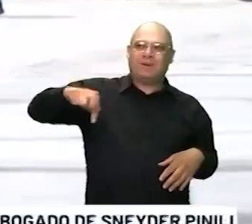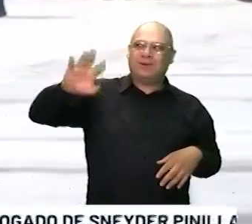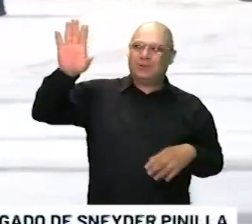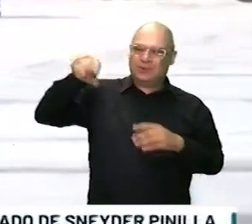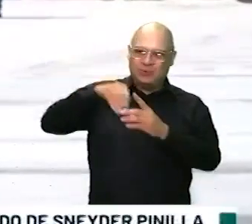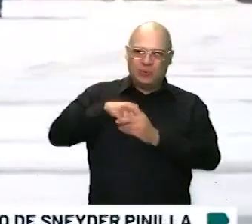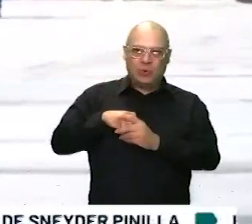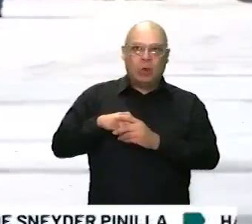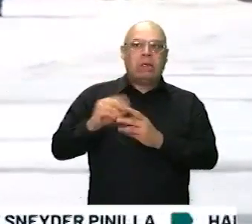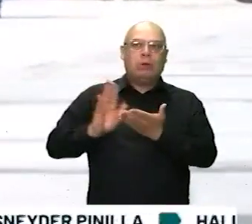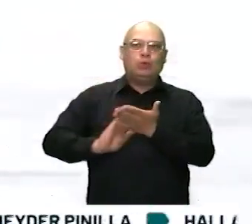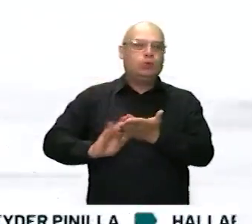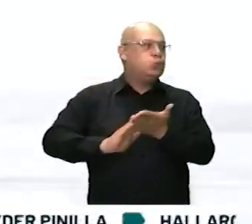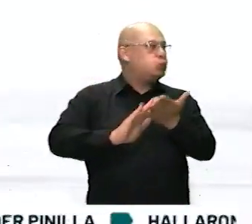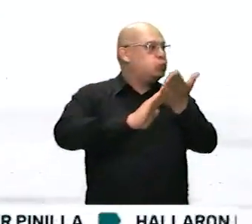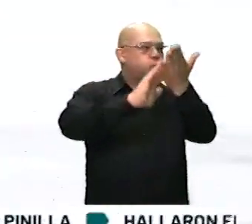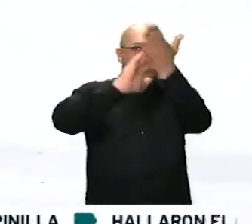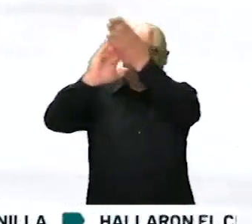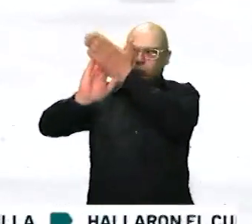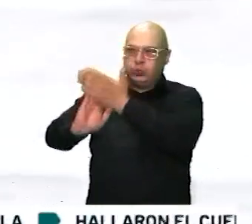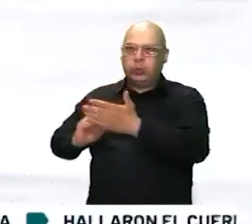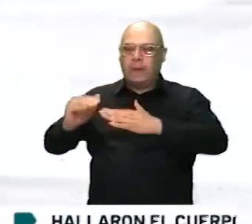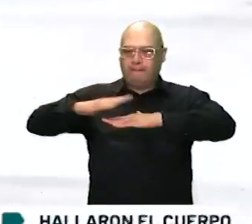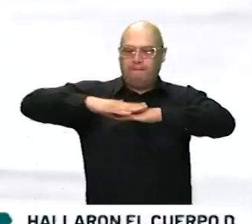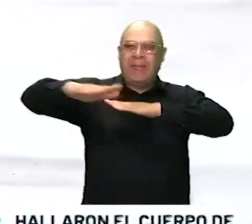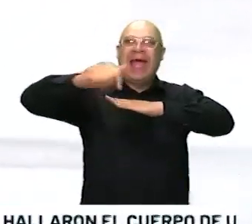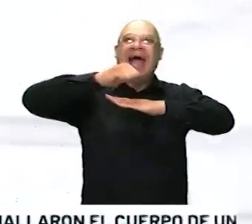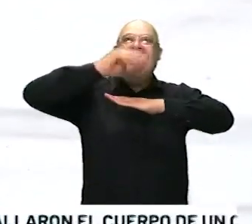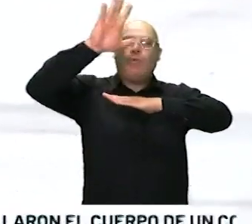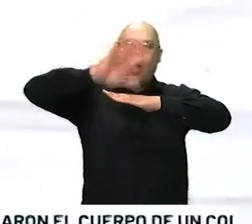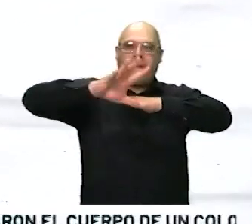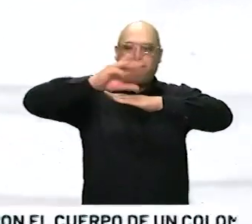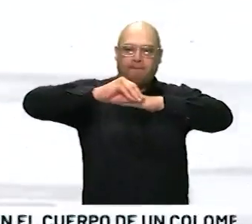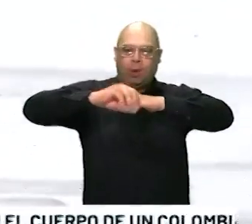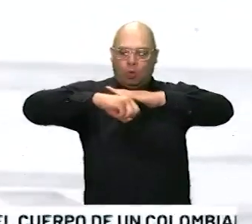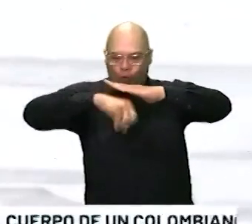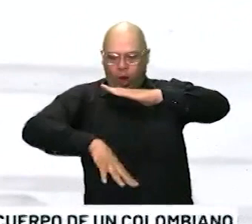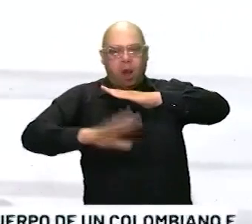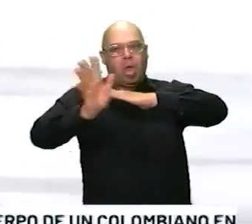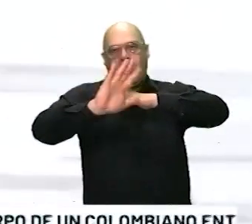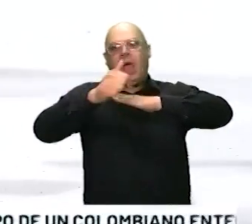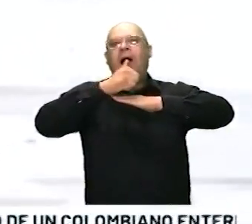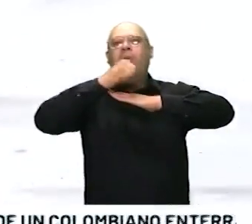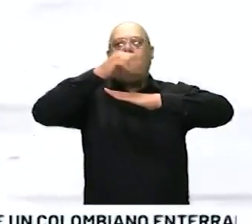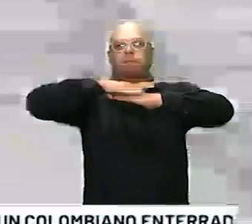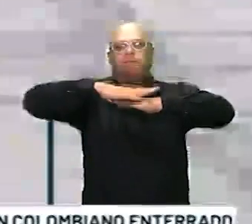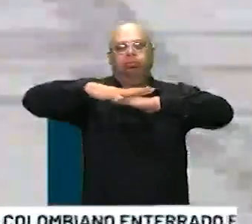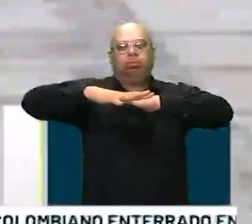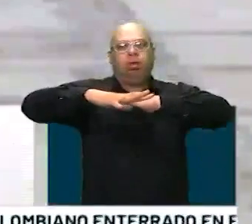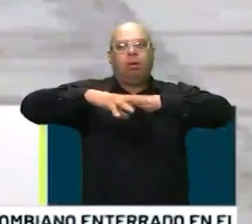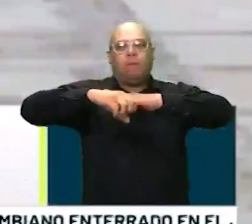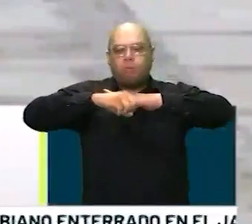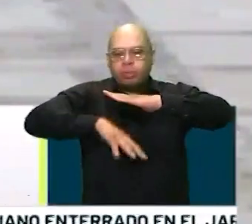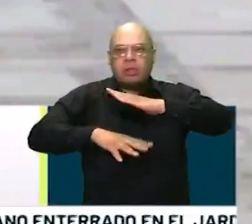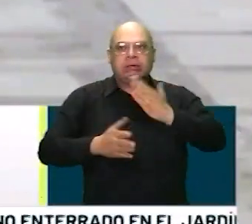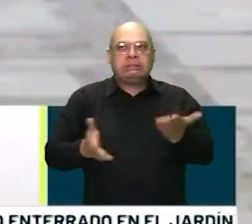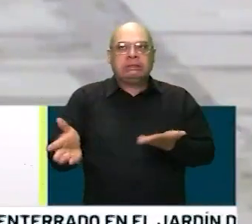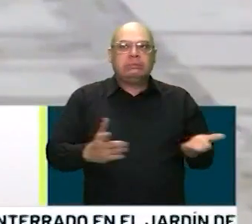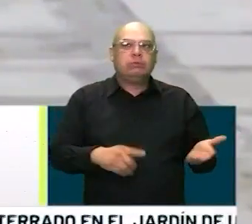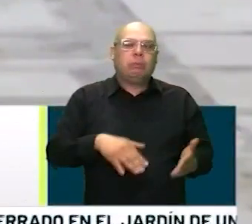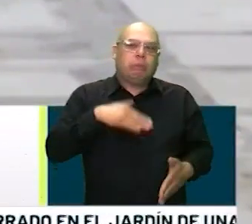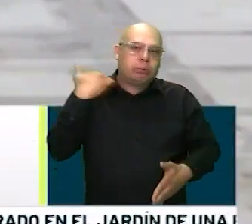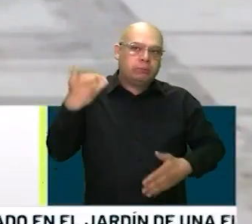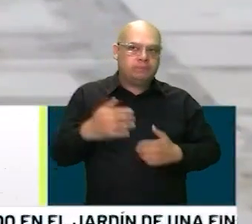mantenimiento y de impermeabilización para evitar que las lluvias afecten el servicio de este espacio durante el tiempo